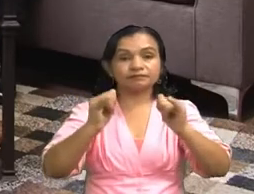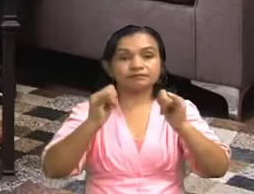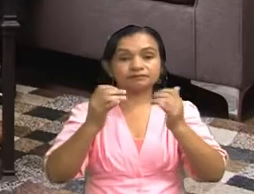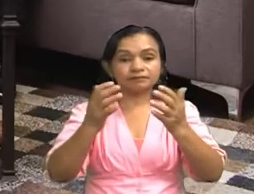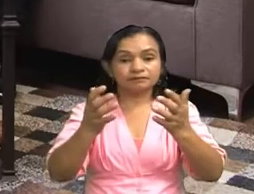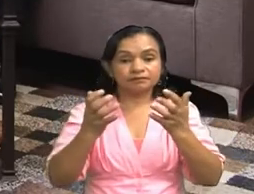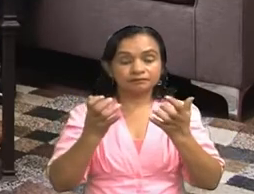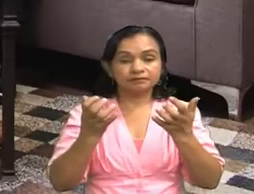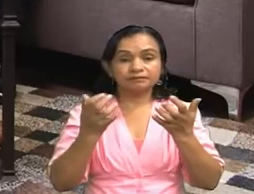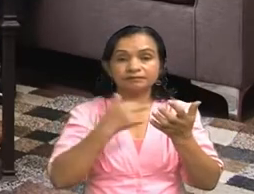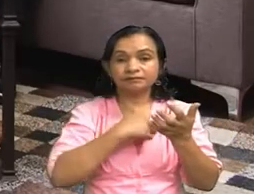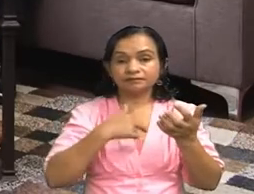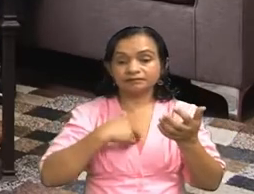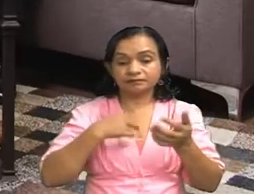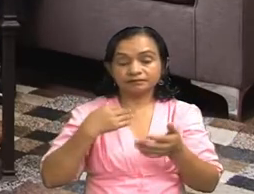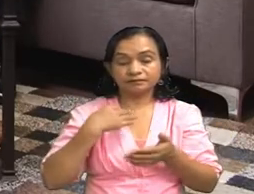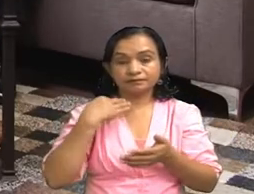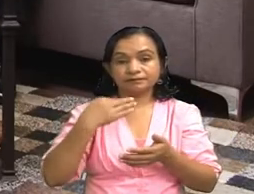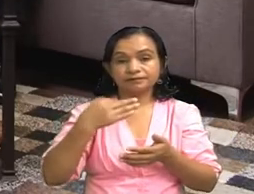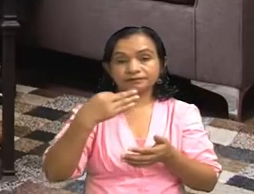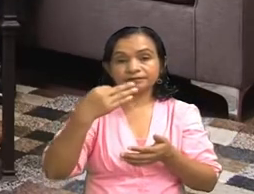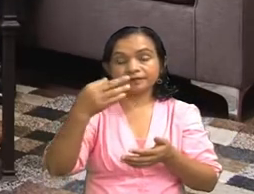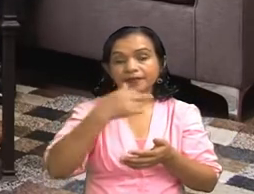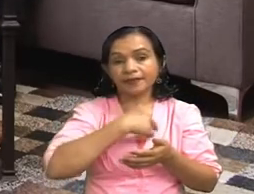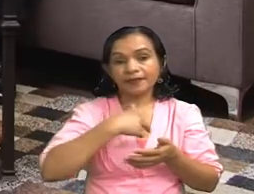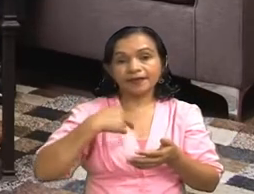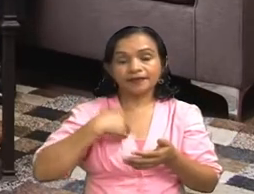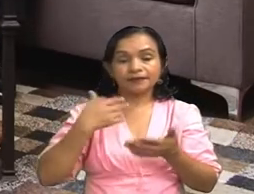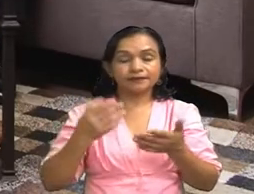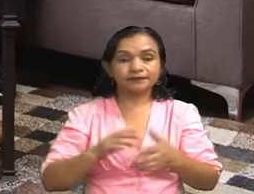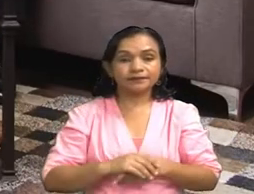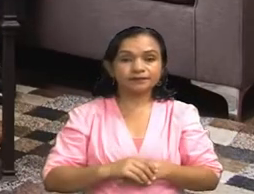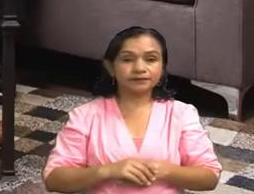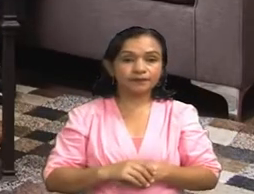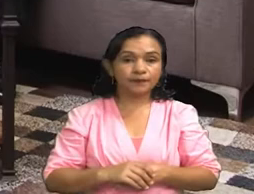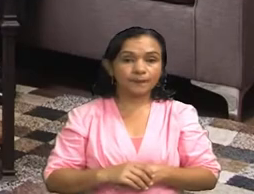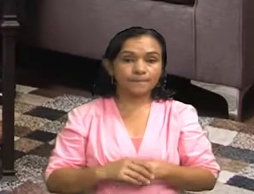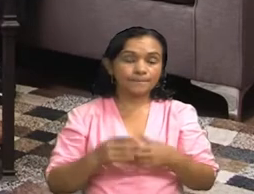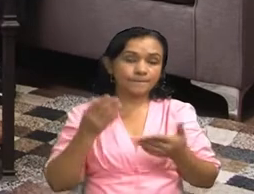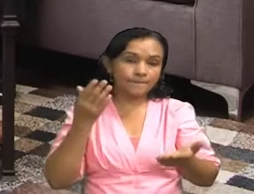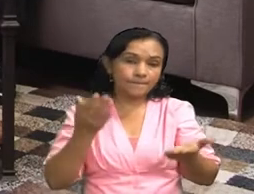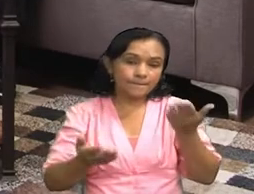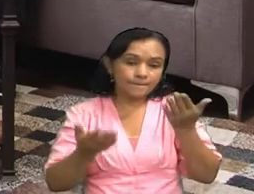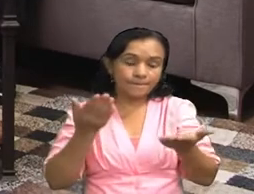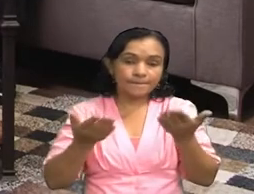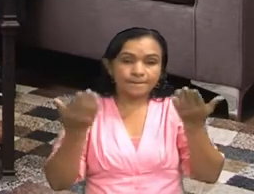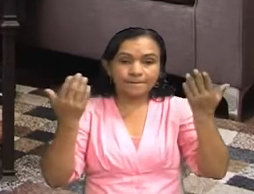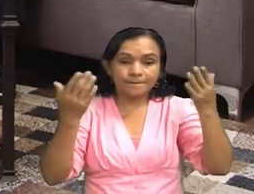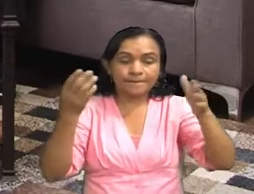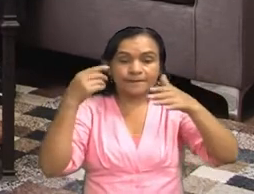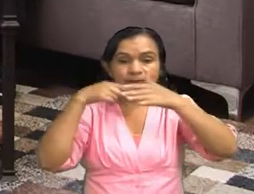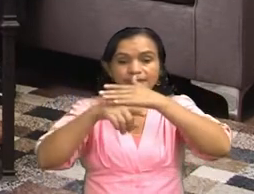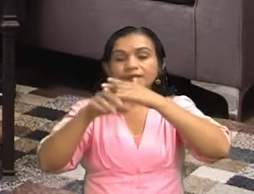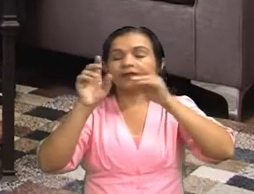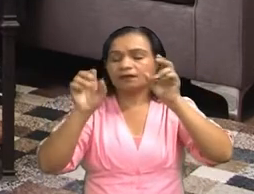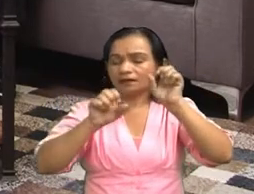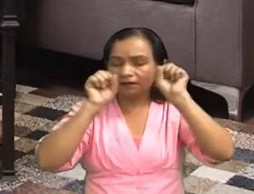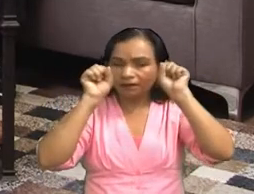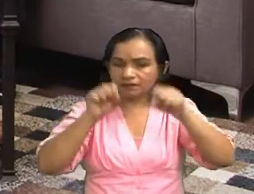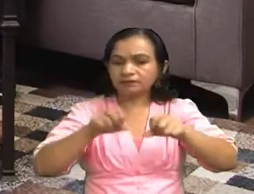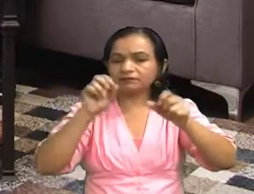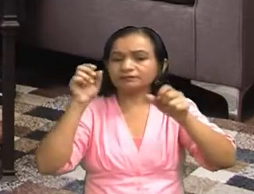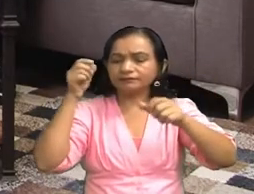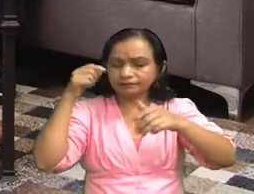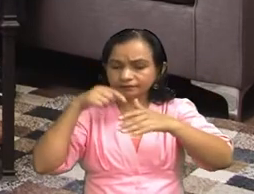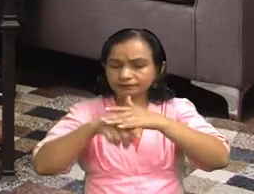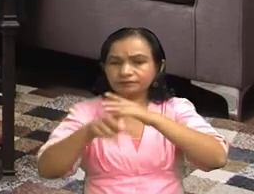el reto que tenemos que ir a hacerlo en este país. Y que sin duda alguna son metas perfectamente alcanzables a partir de todas